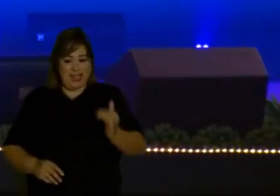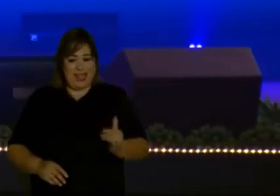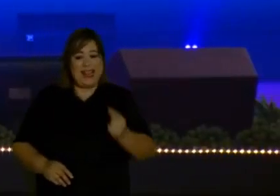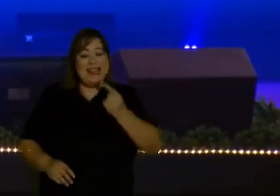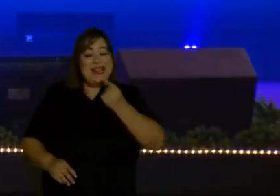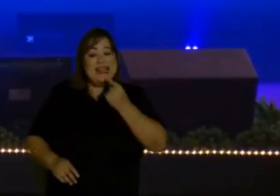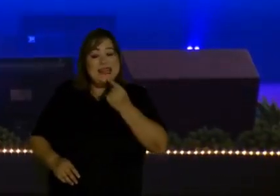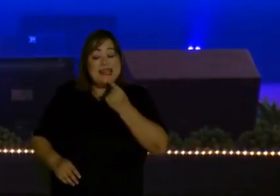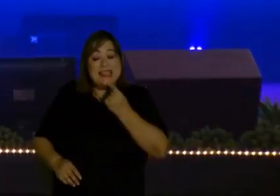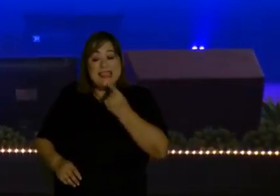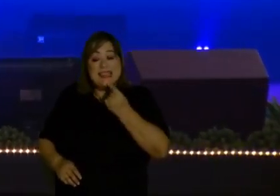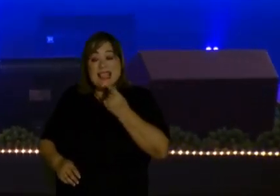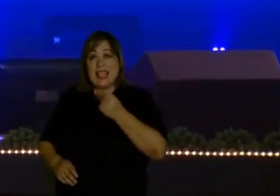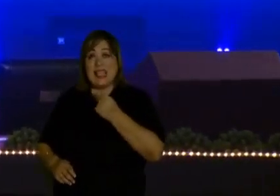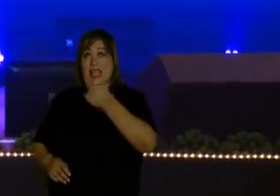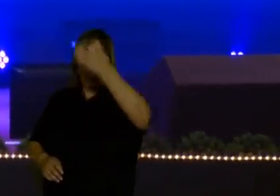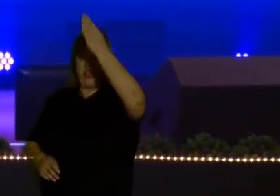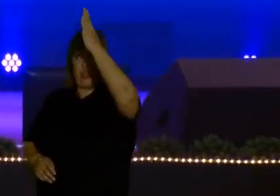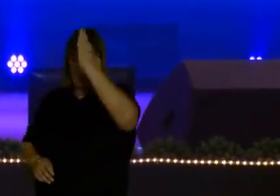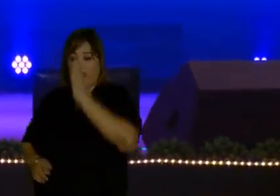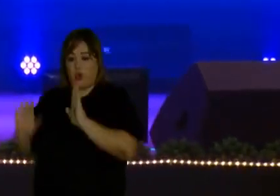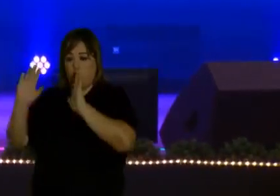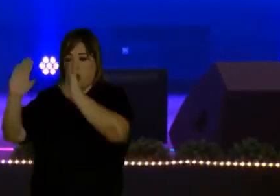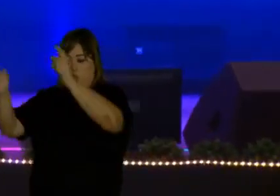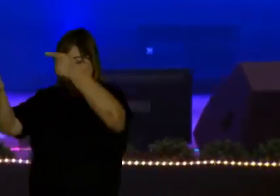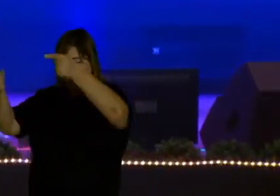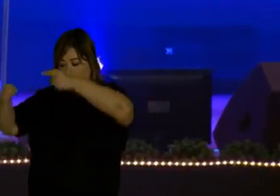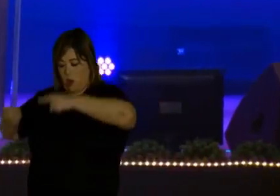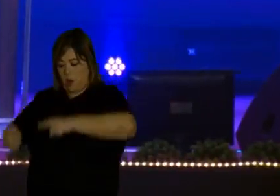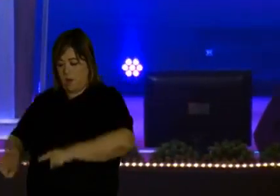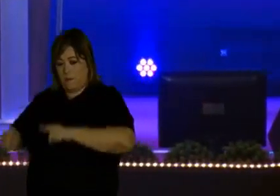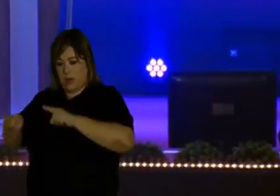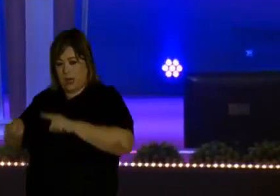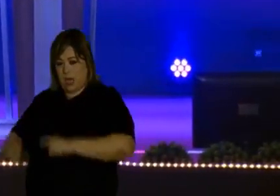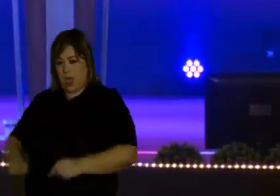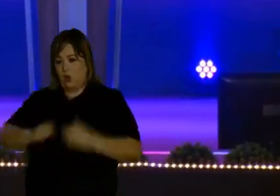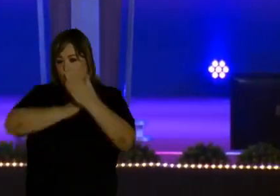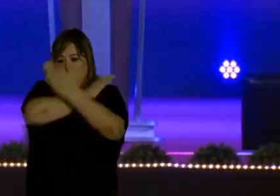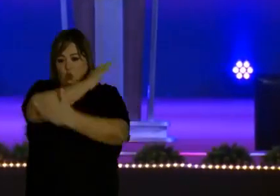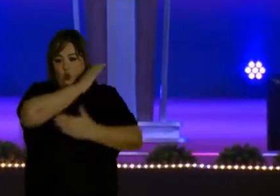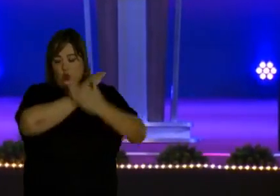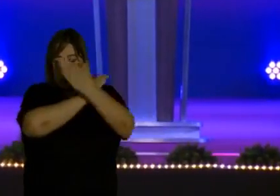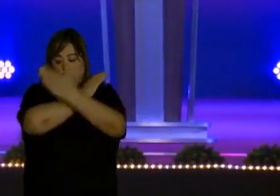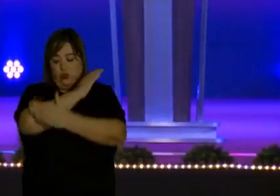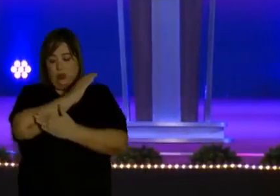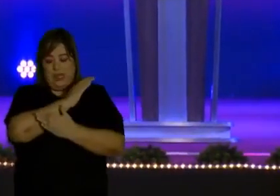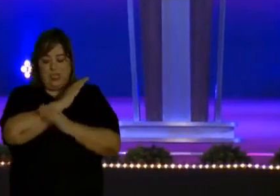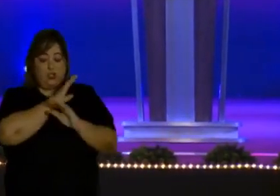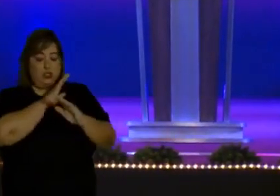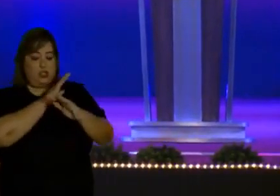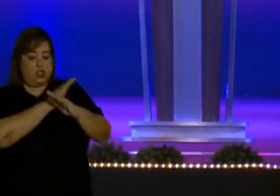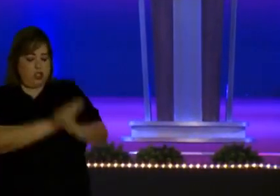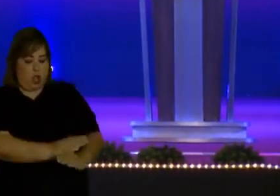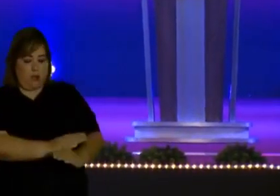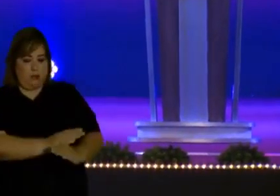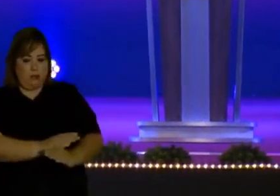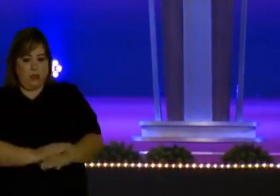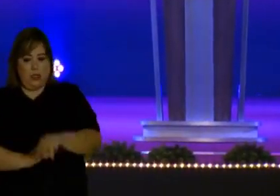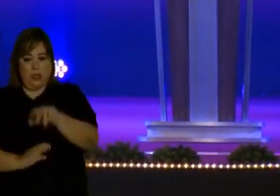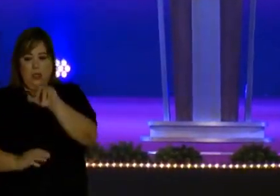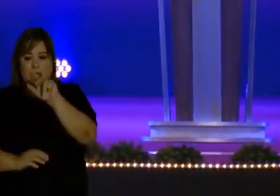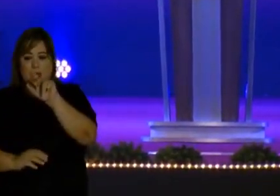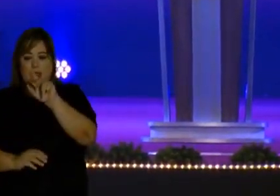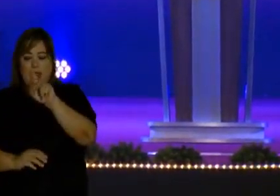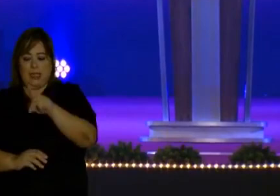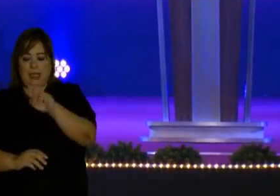Señor ese grande milagro. Y se acabó ese atentado contra Kenosha. Fueron descubiertos los